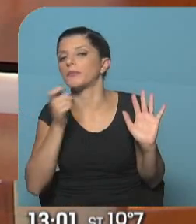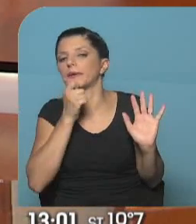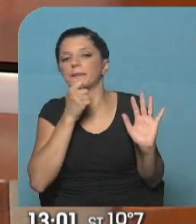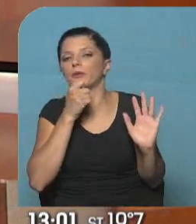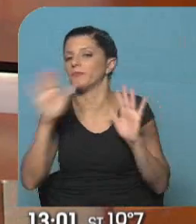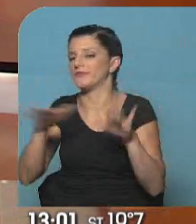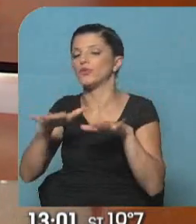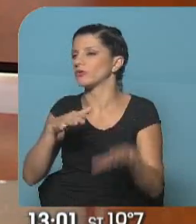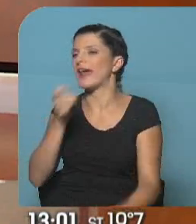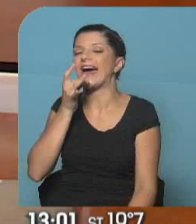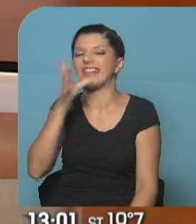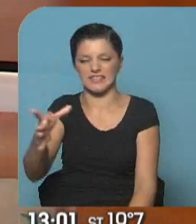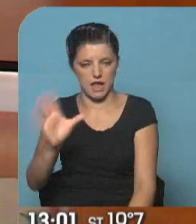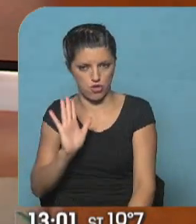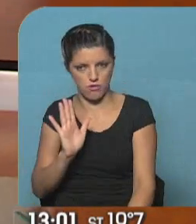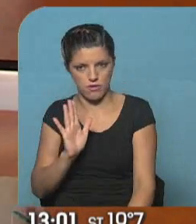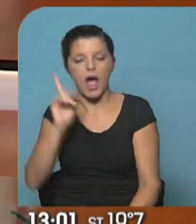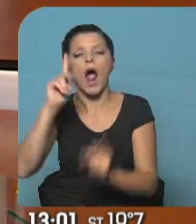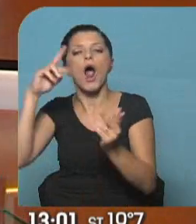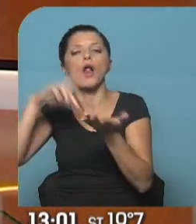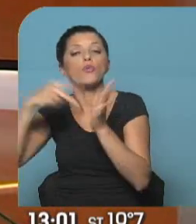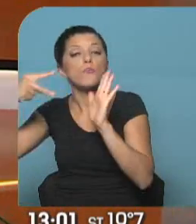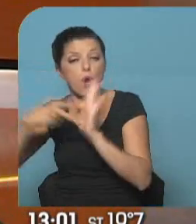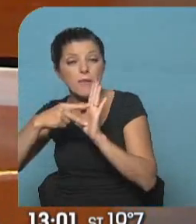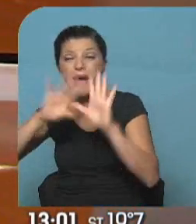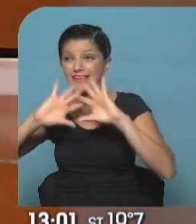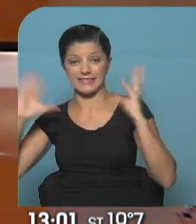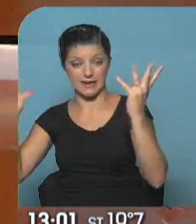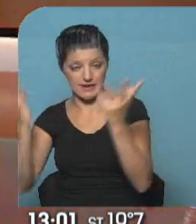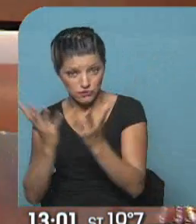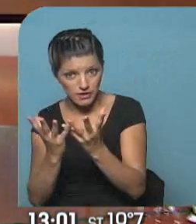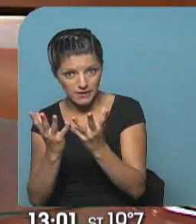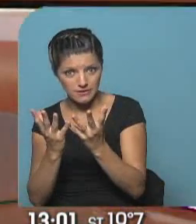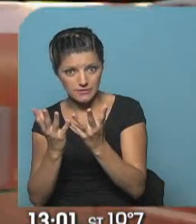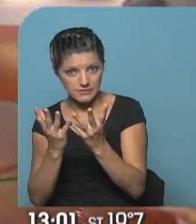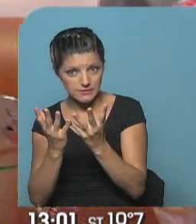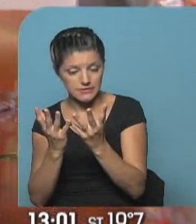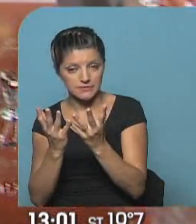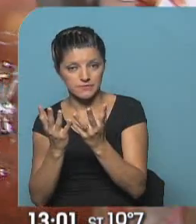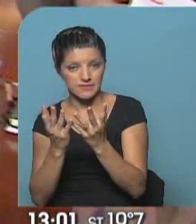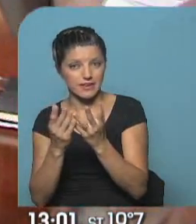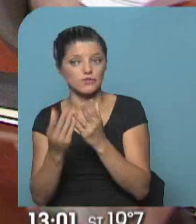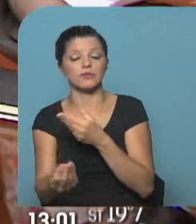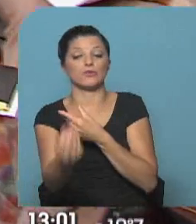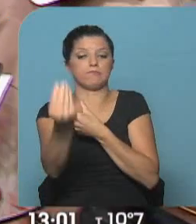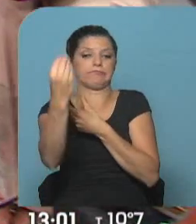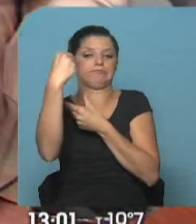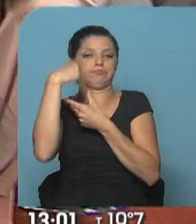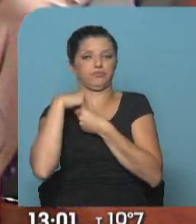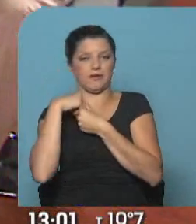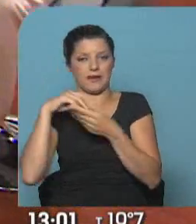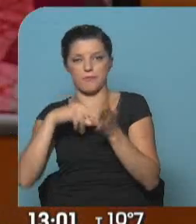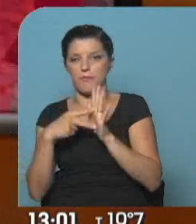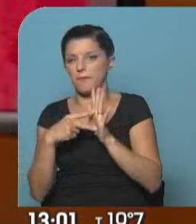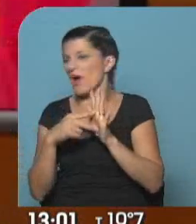atentado, algo en el escenario internacional que pueda dar ese vuelco, agregar ese grano de arena que inclina la balanza, pero no te puedo